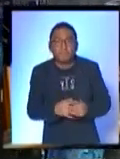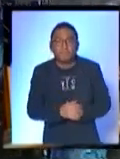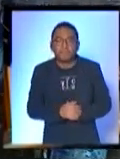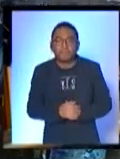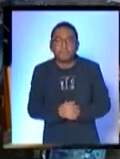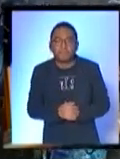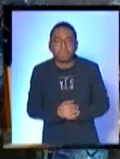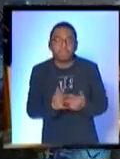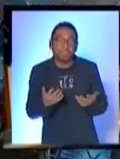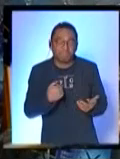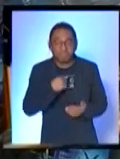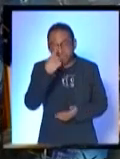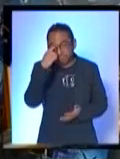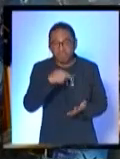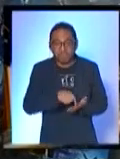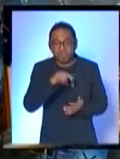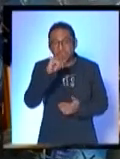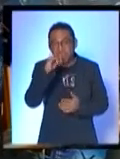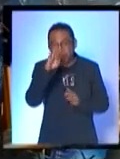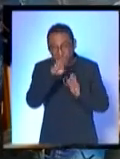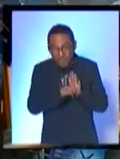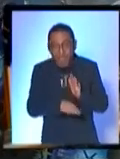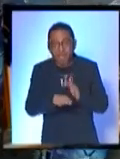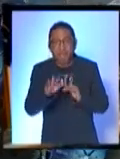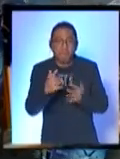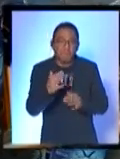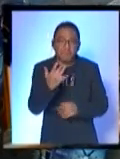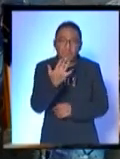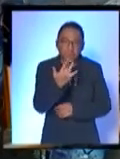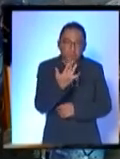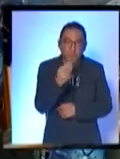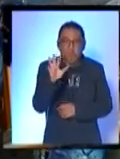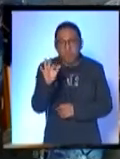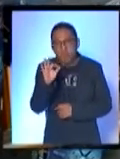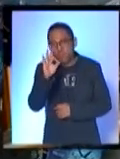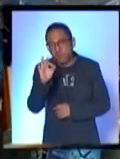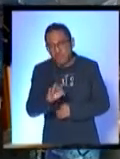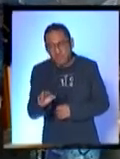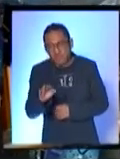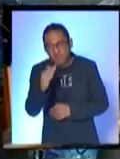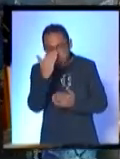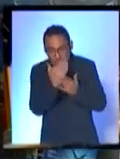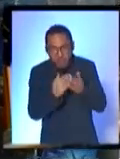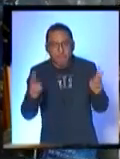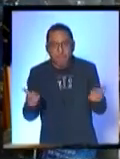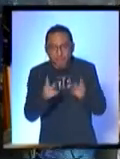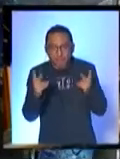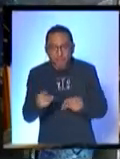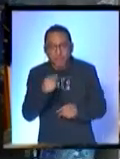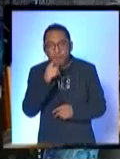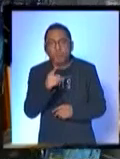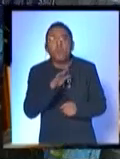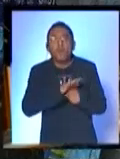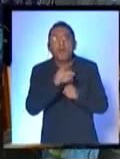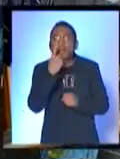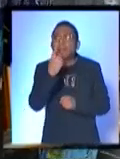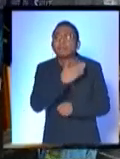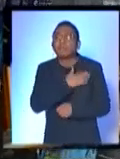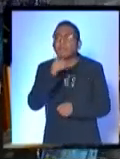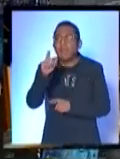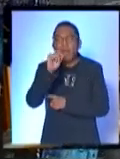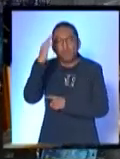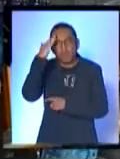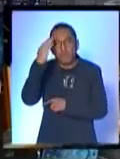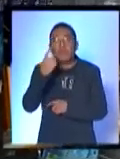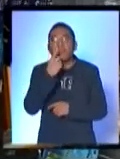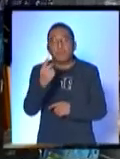ventas? Híjole, yo creo que sí se ha bajado de un 50 a un 40%. ¿Cuál sería como el llamado a la autoridad? Pues